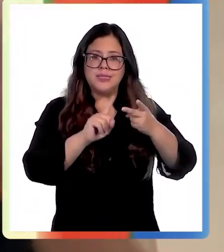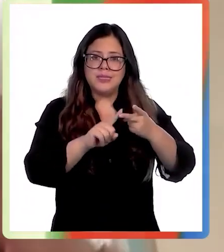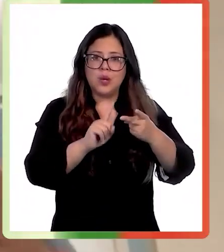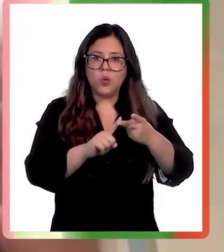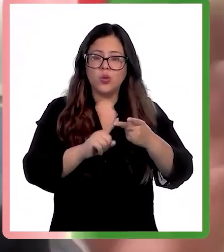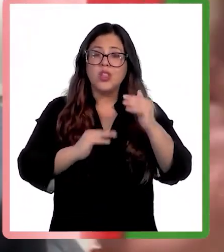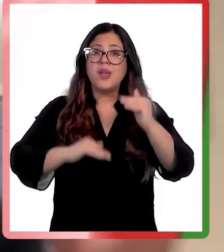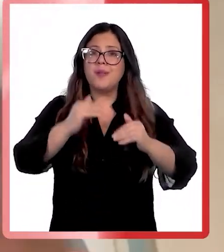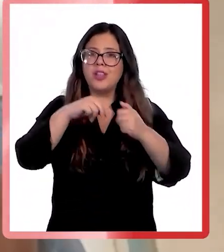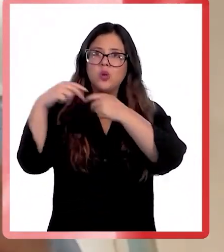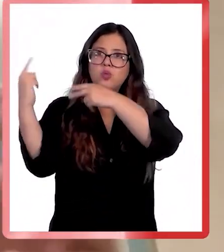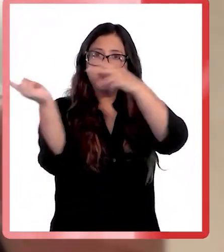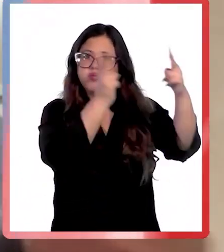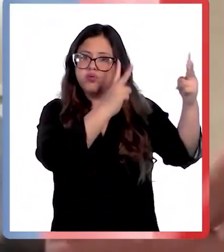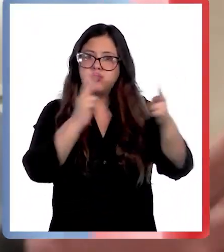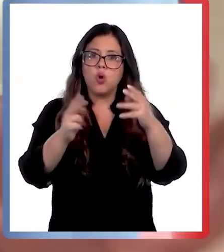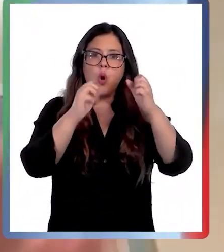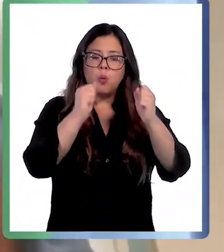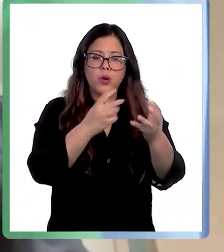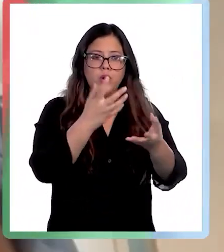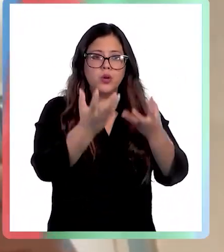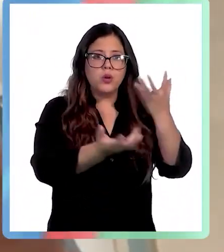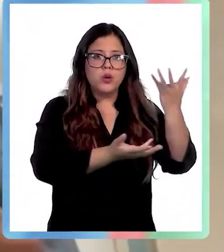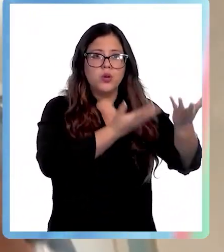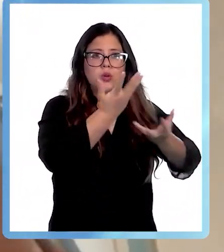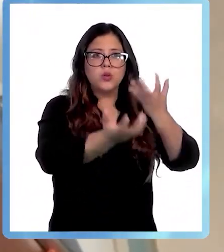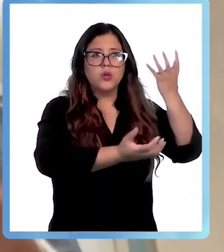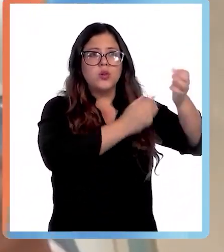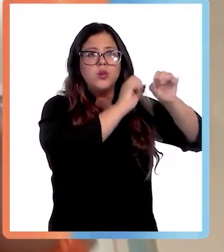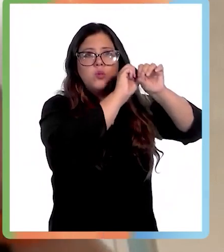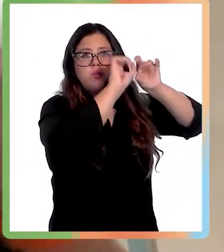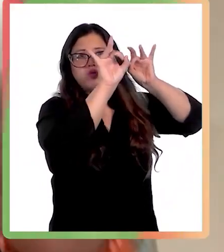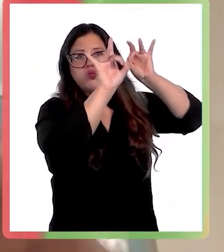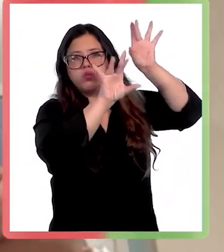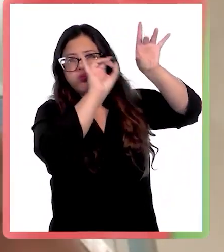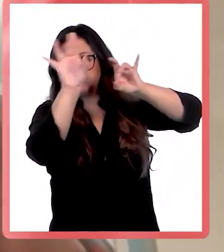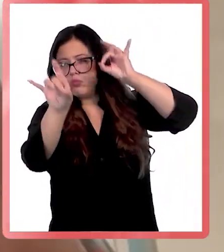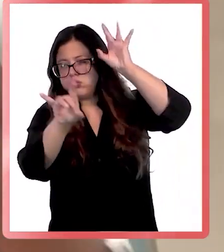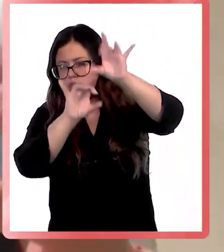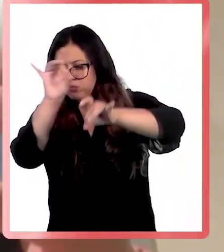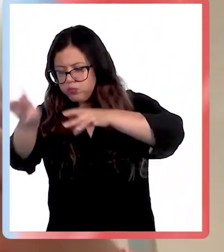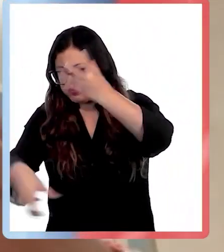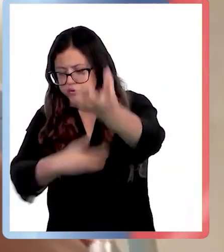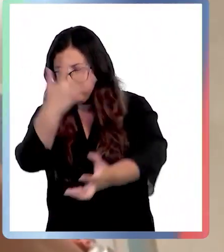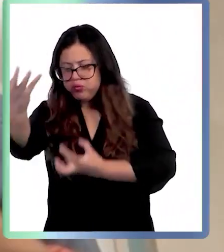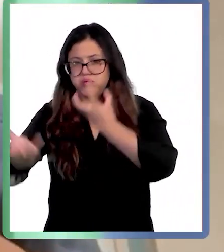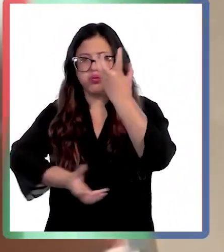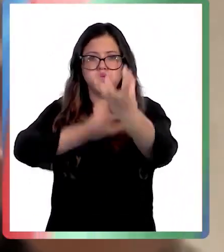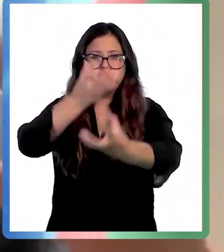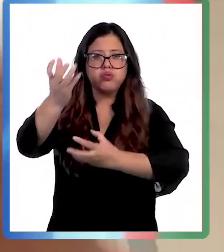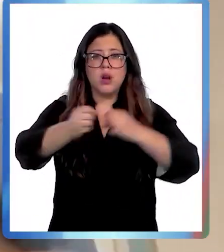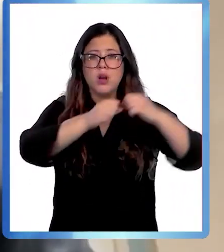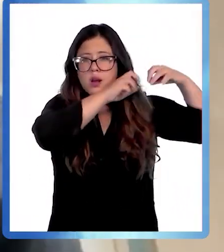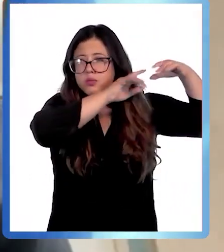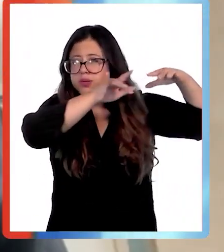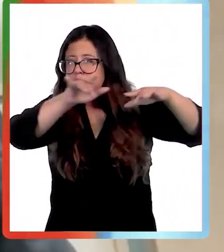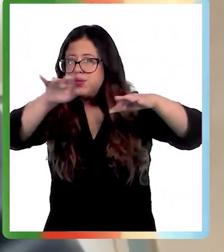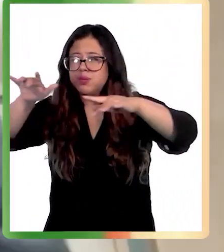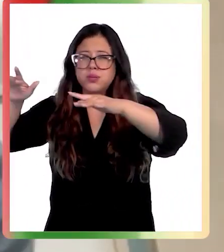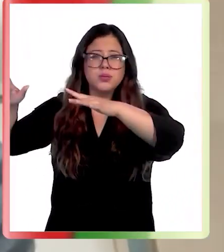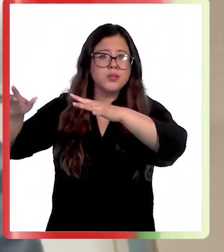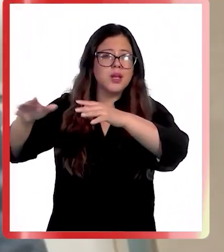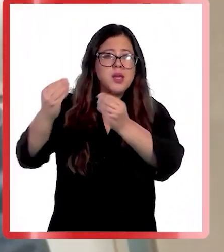lugar, que en dependencia de donde esté el viento, es capaz de propagar cenizas, polvo, calidad de aire con una cantidad de